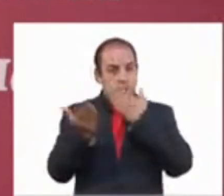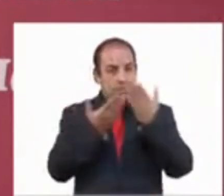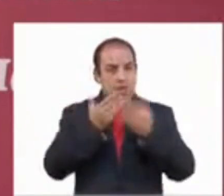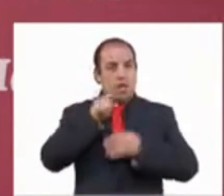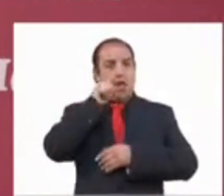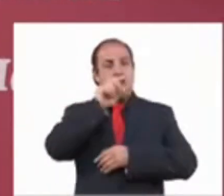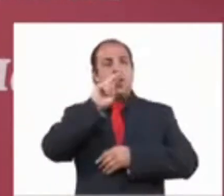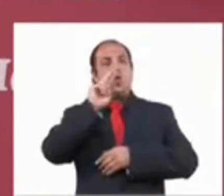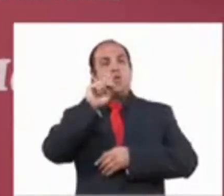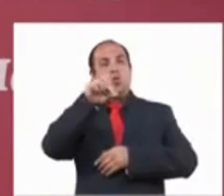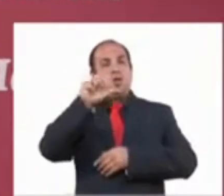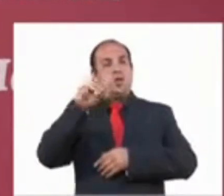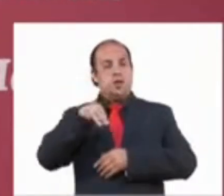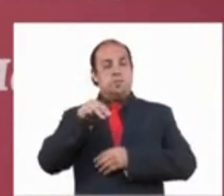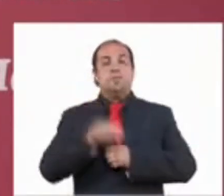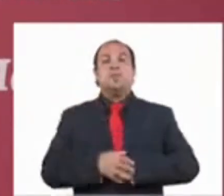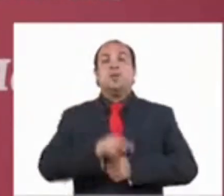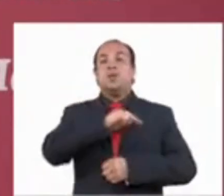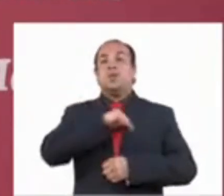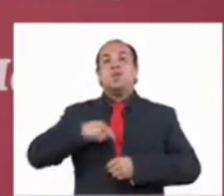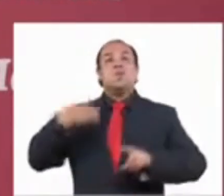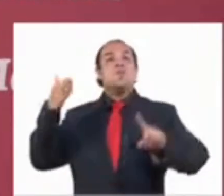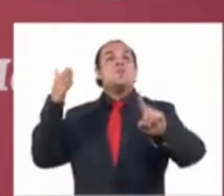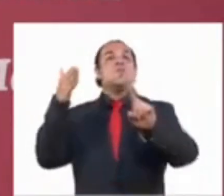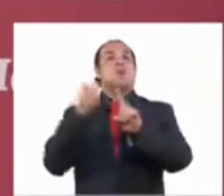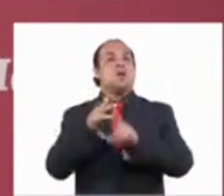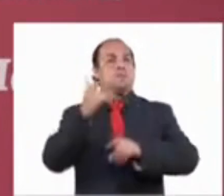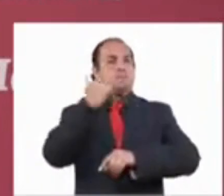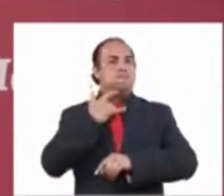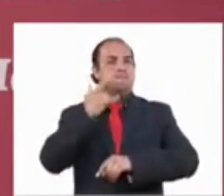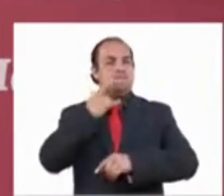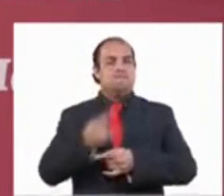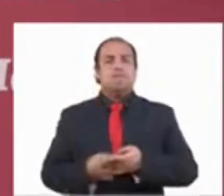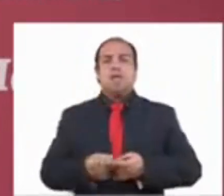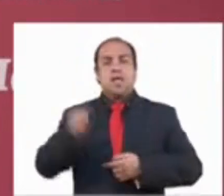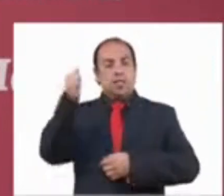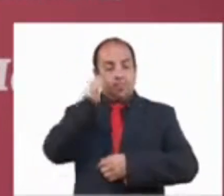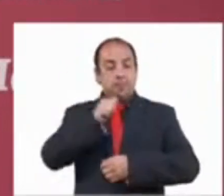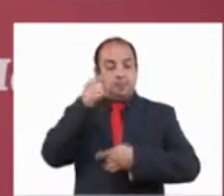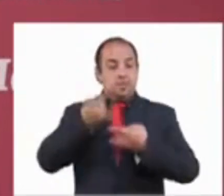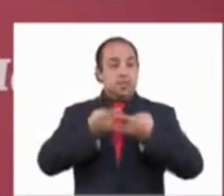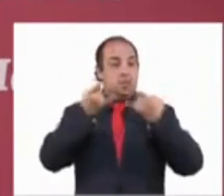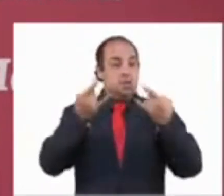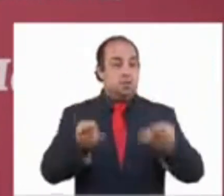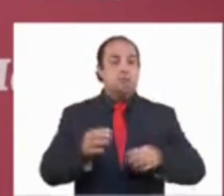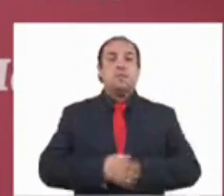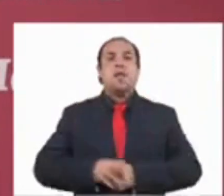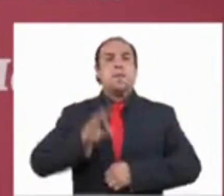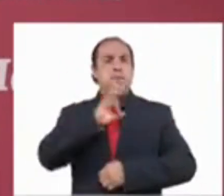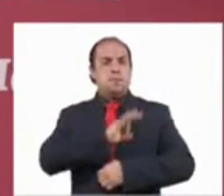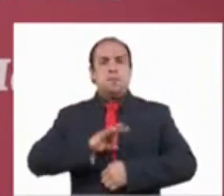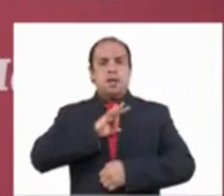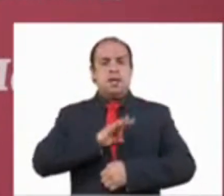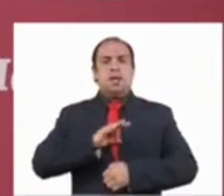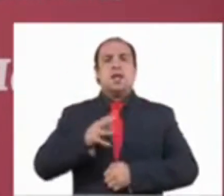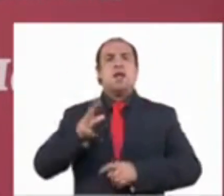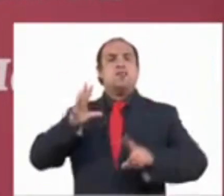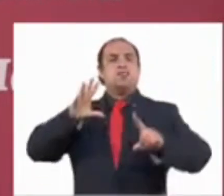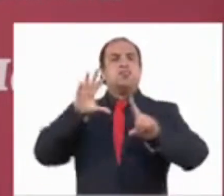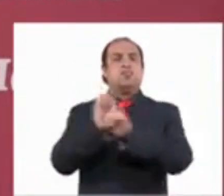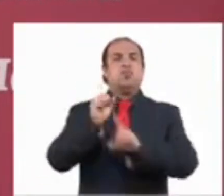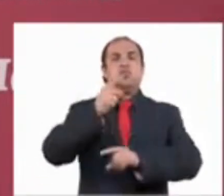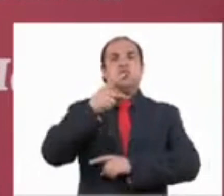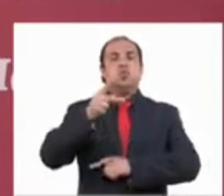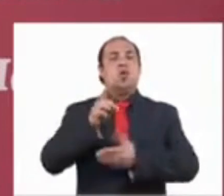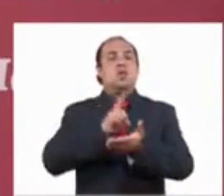Nacional y es parte de nuestra causa y de nuestra lucha histórica. Así que muchas felicidades por alcanzar ese derecho